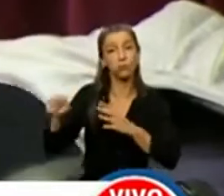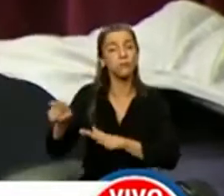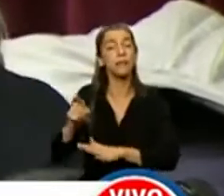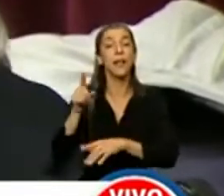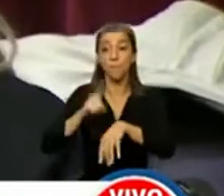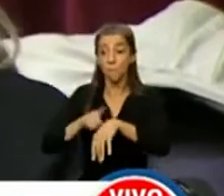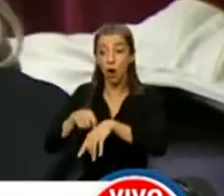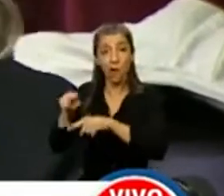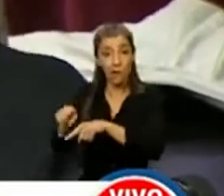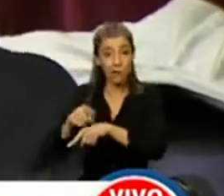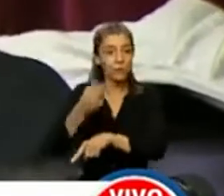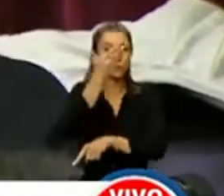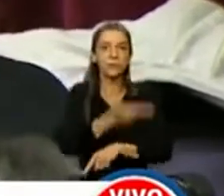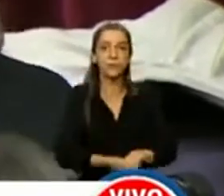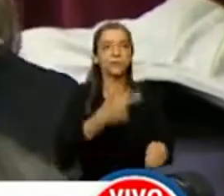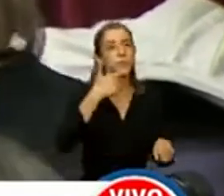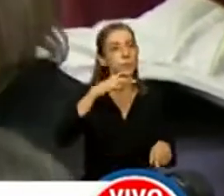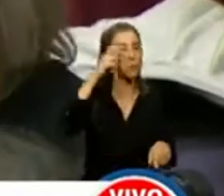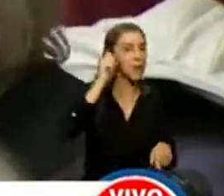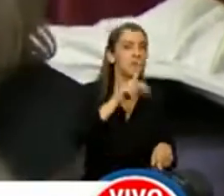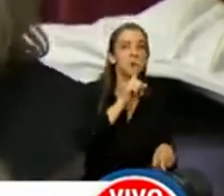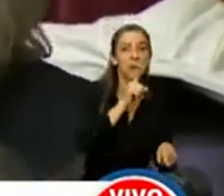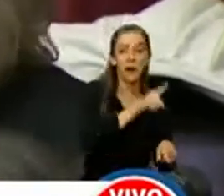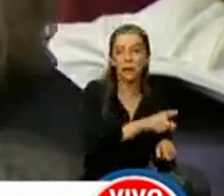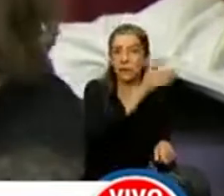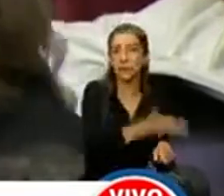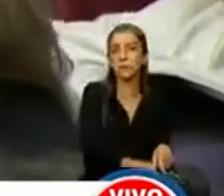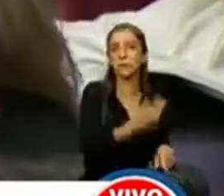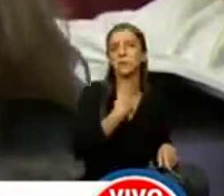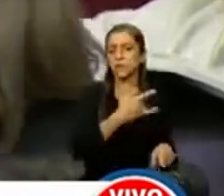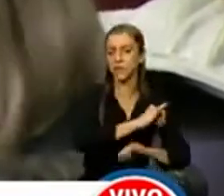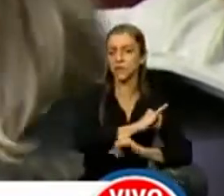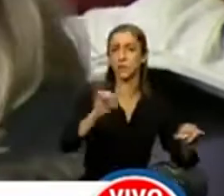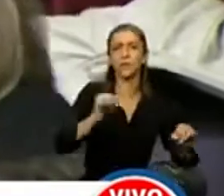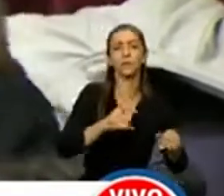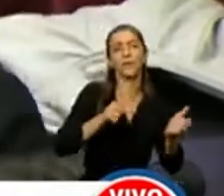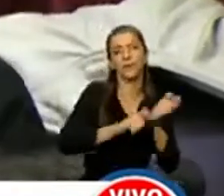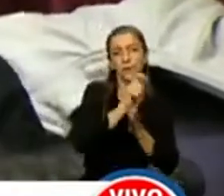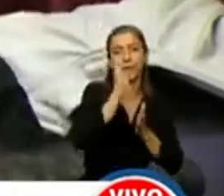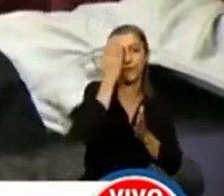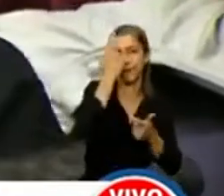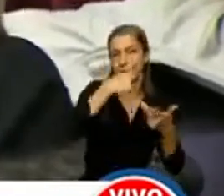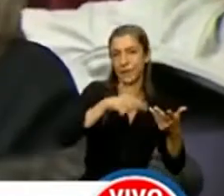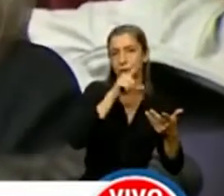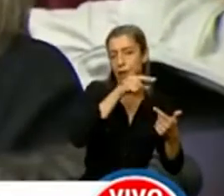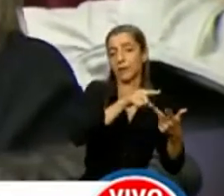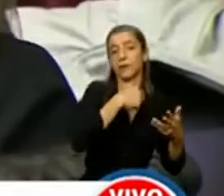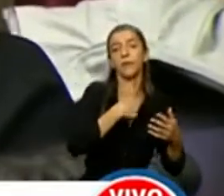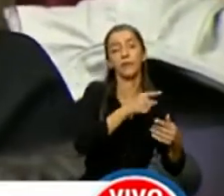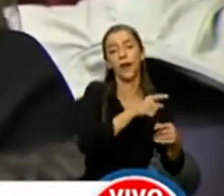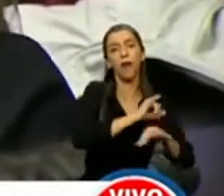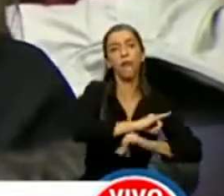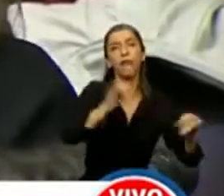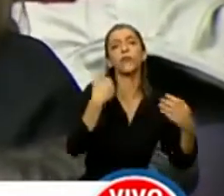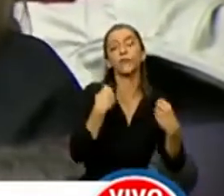diputado Espert hizo publicaciones en sus redes sociales donde, con una foto de mi compañero Nicolás del Caño